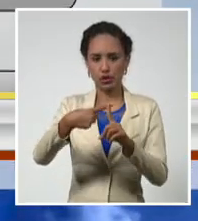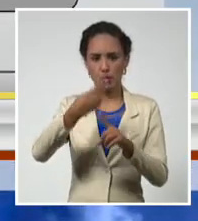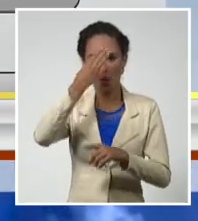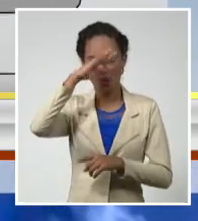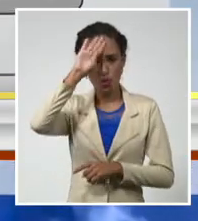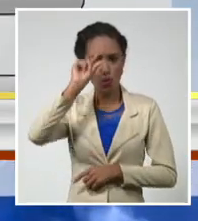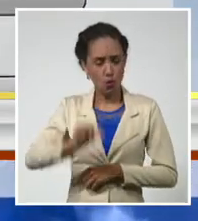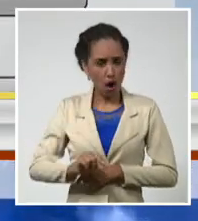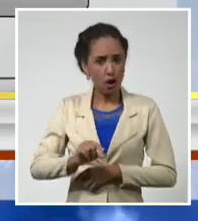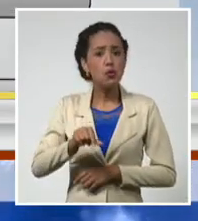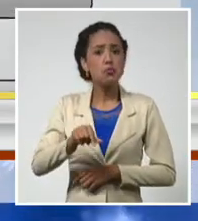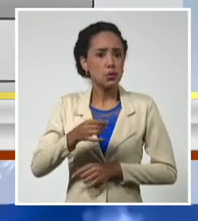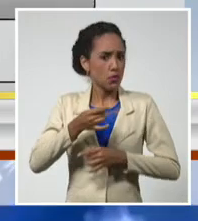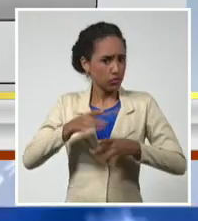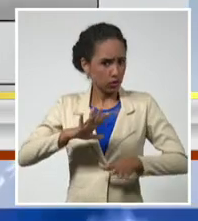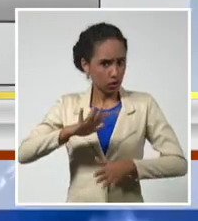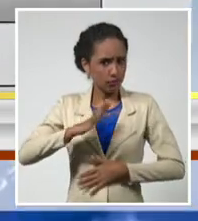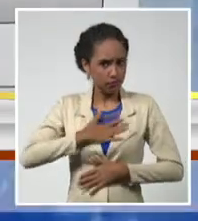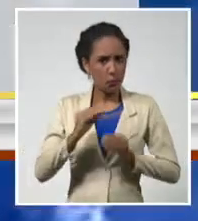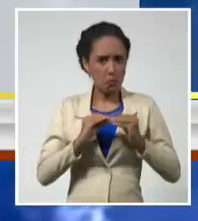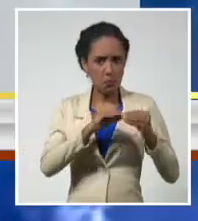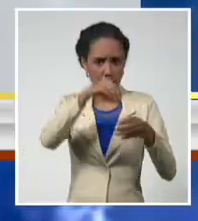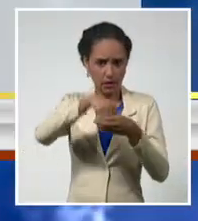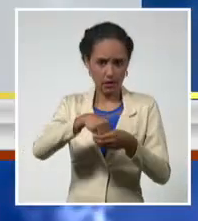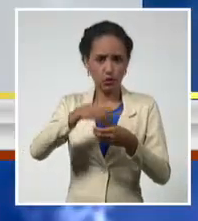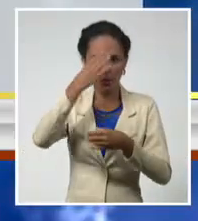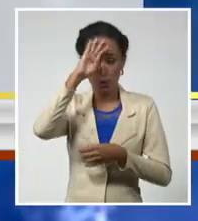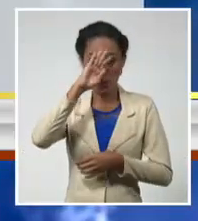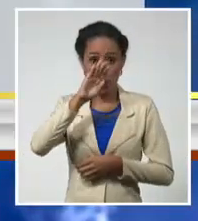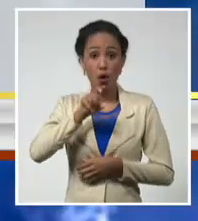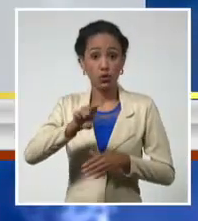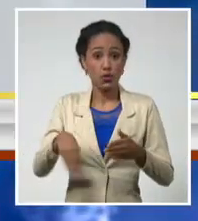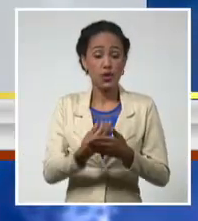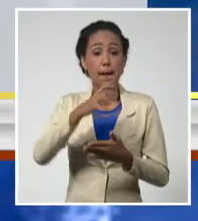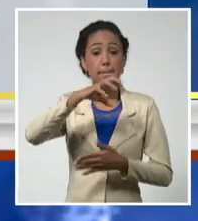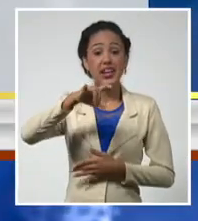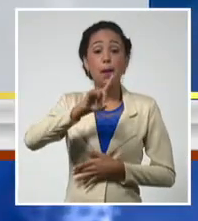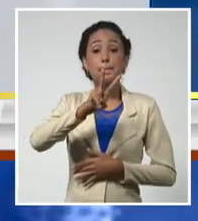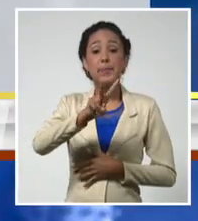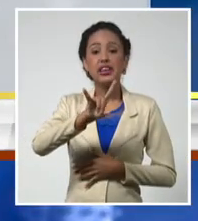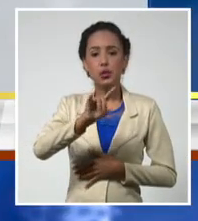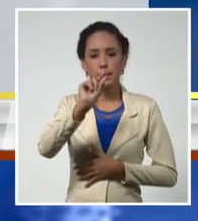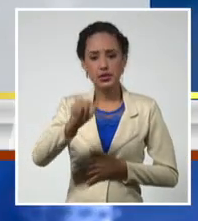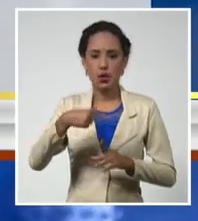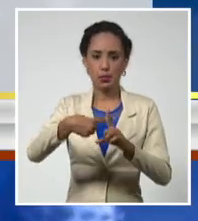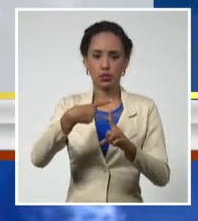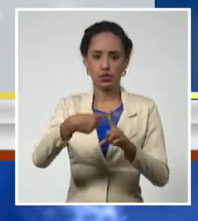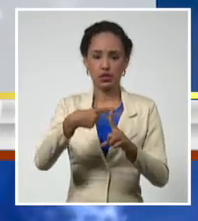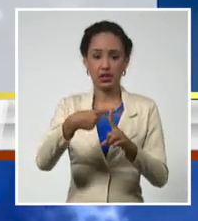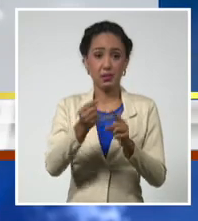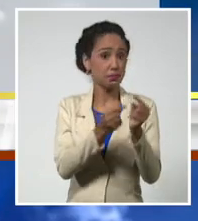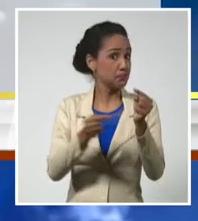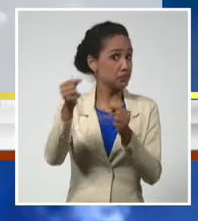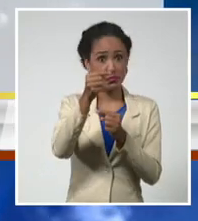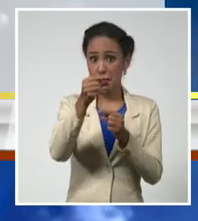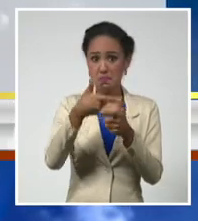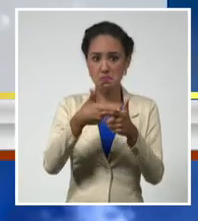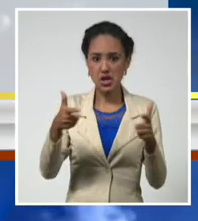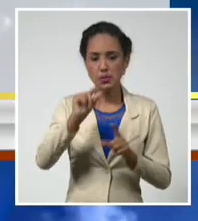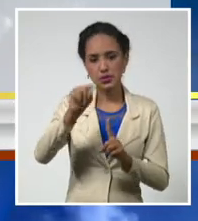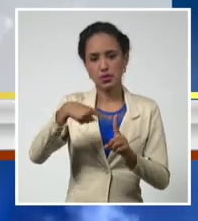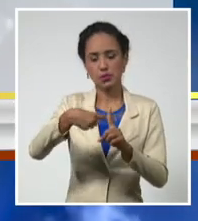y autóctonos. En la última jornada, Pinar del Río, con 29 muestras positivas, resultó la provincia con mayor número